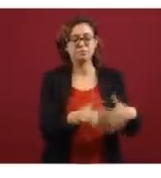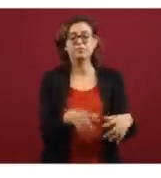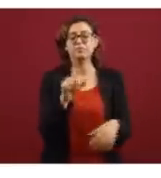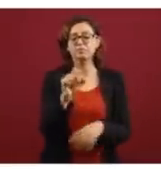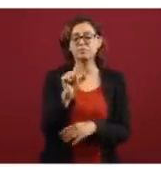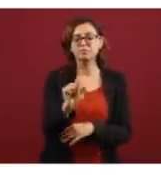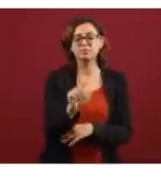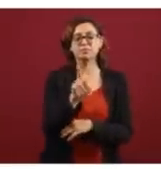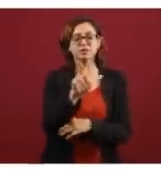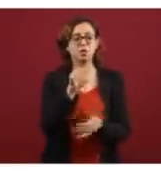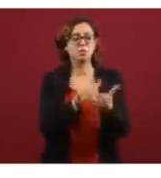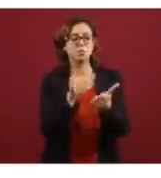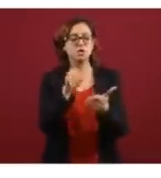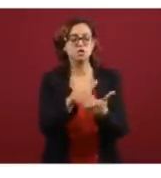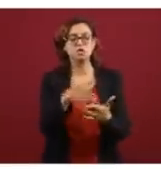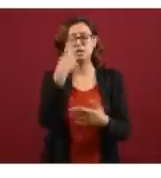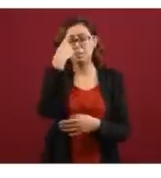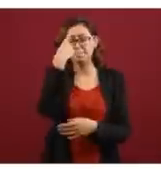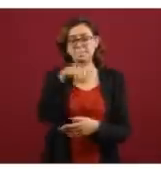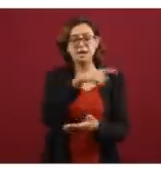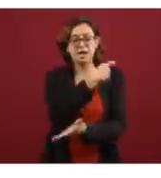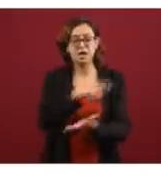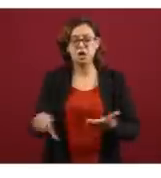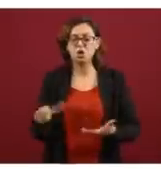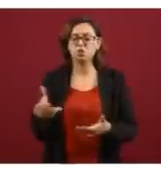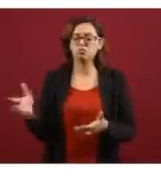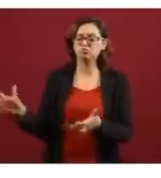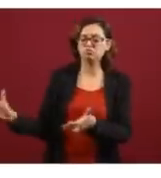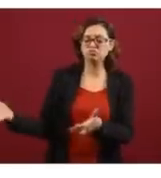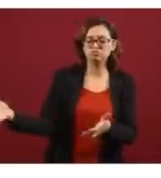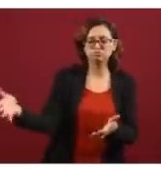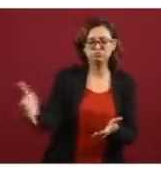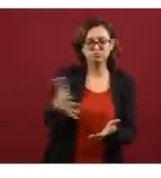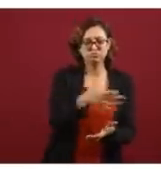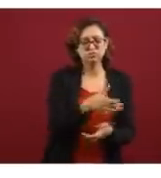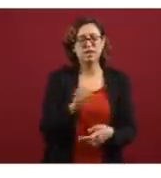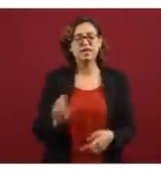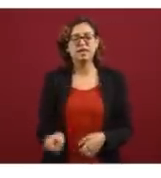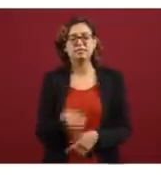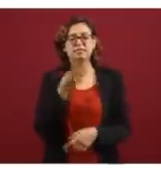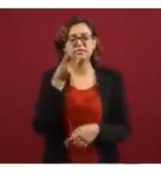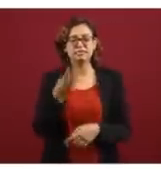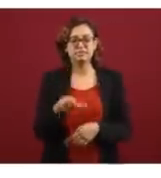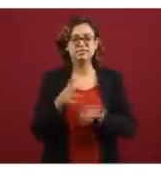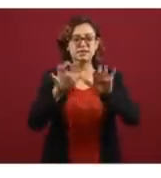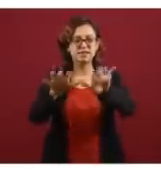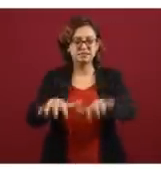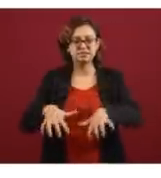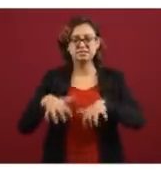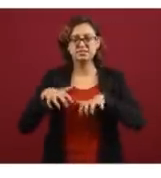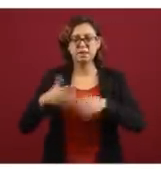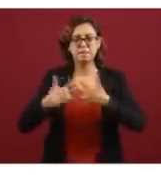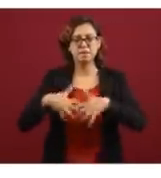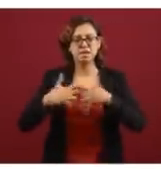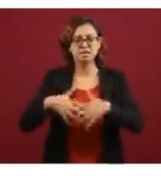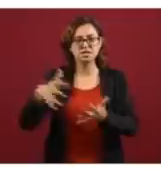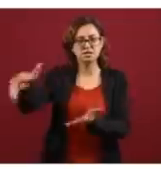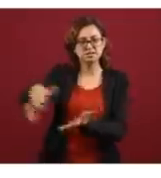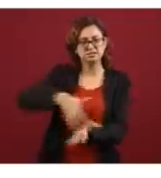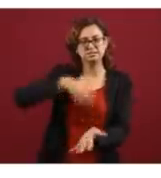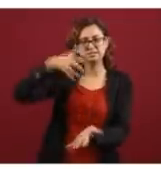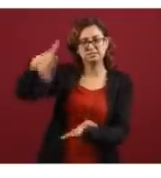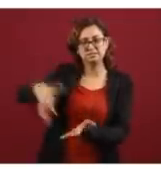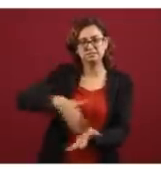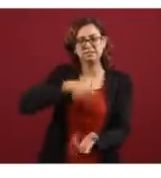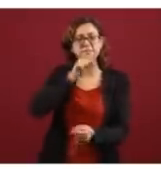28 millones para una compra de barreras, barredoras y 3 tractores de arrastre, igualmente para